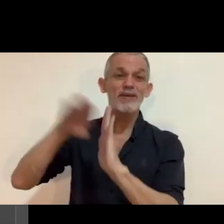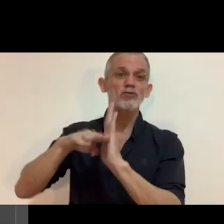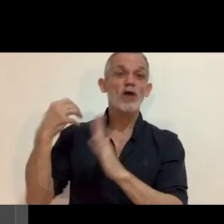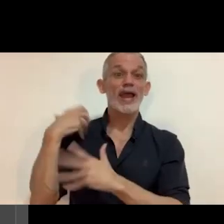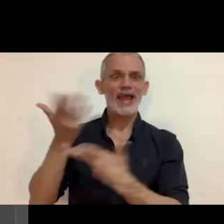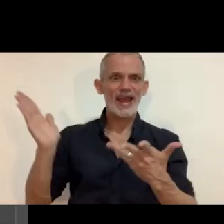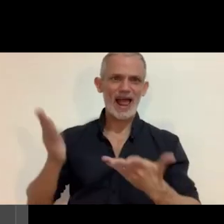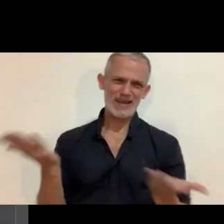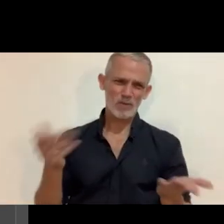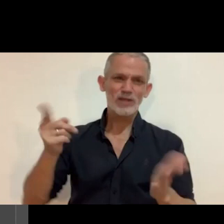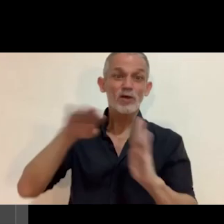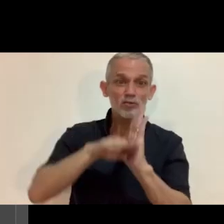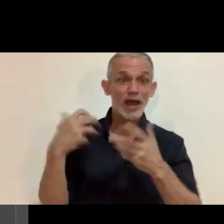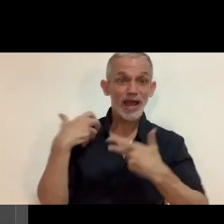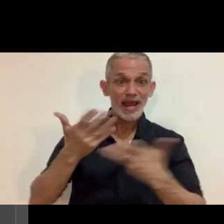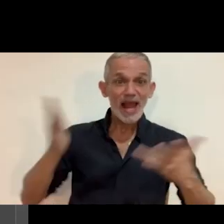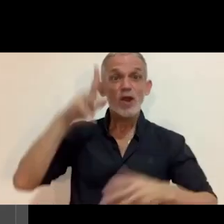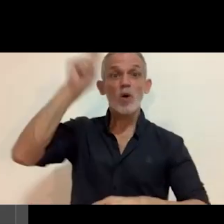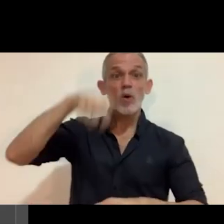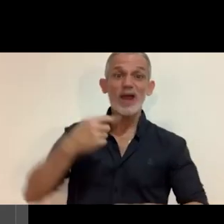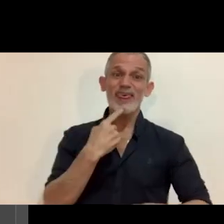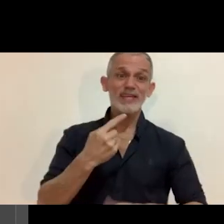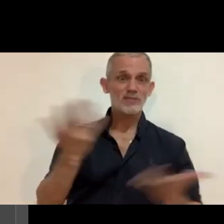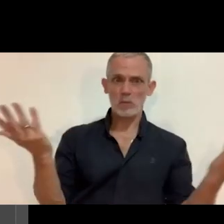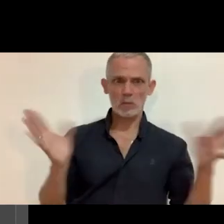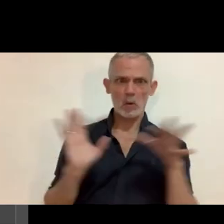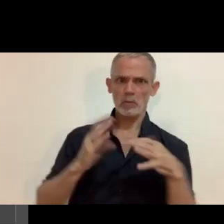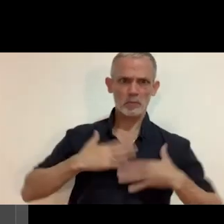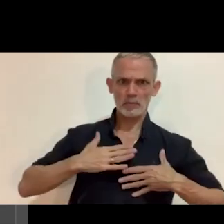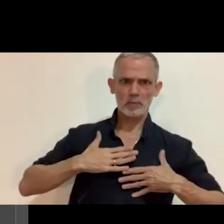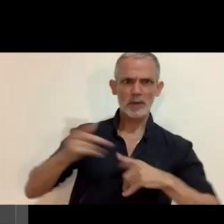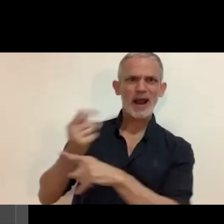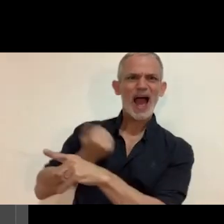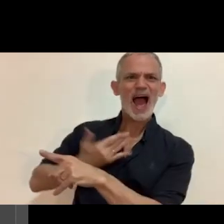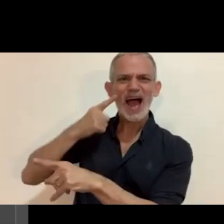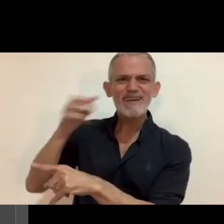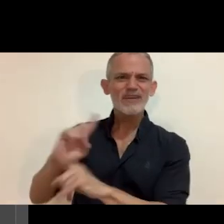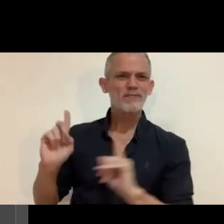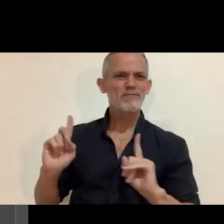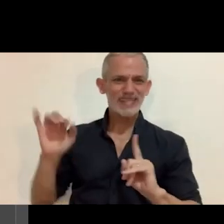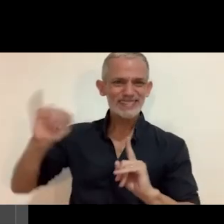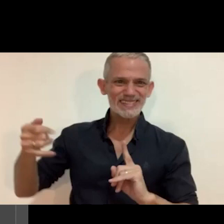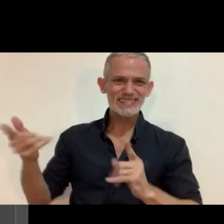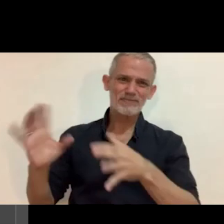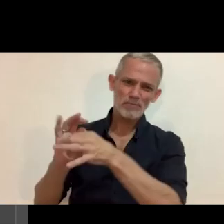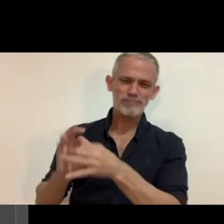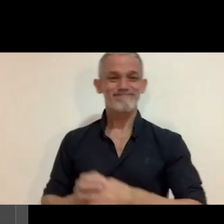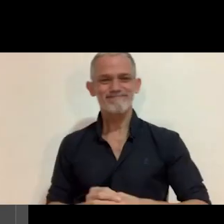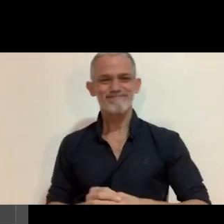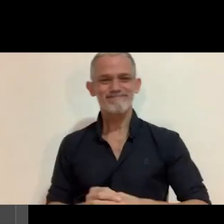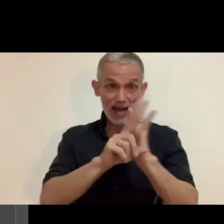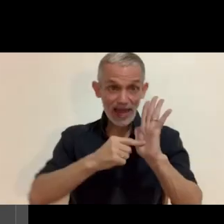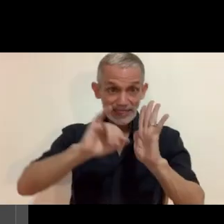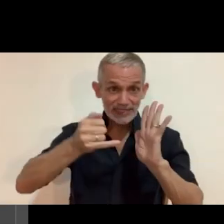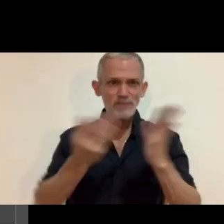las instrucciones generales los jueces dicen que no son vinculantes para el organismo recaudador. O sea, por más que acá estemos hablando de una ley, tenemos que